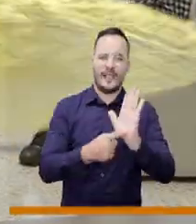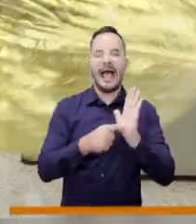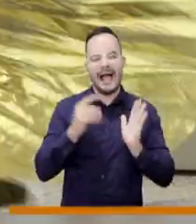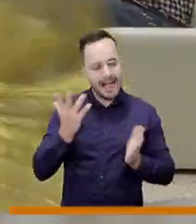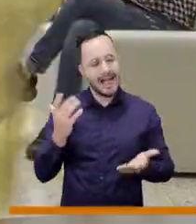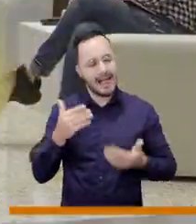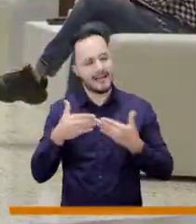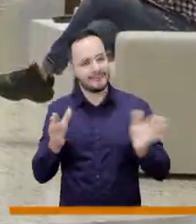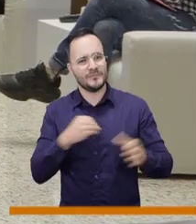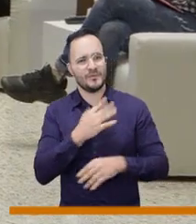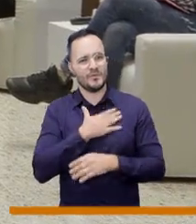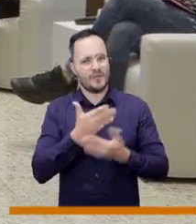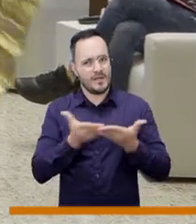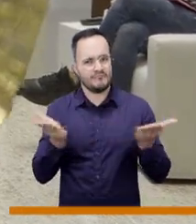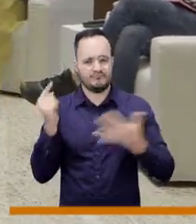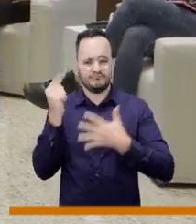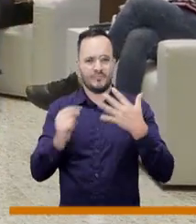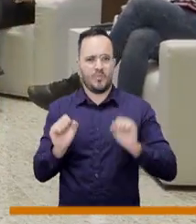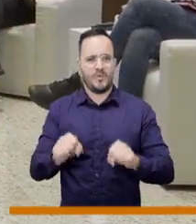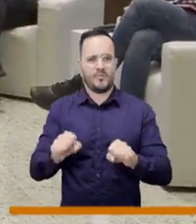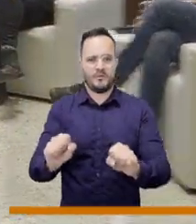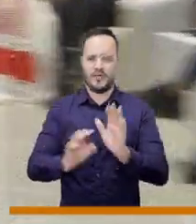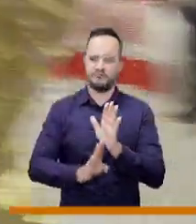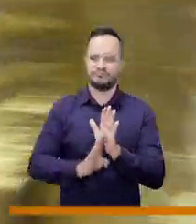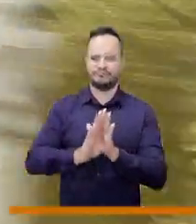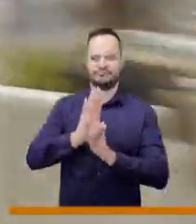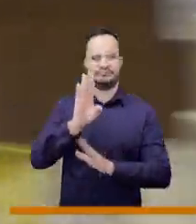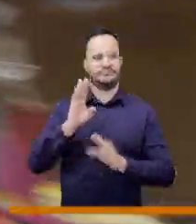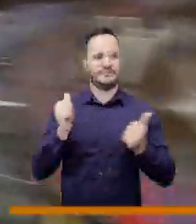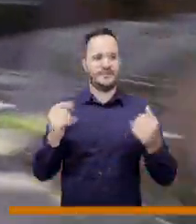las oportunidades para que ese sector crezca y